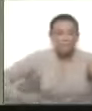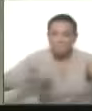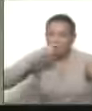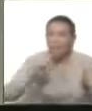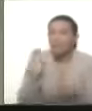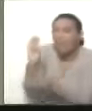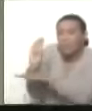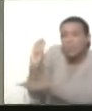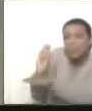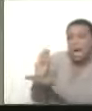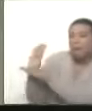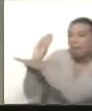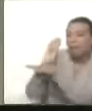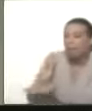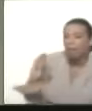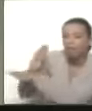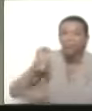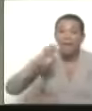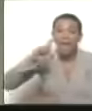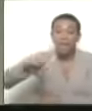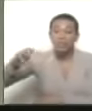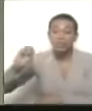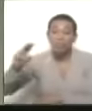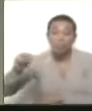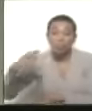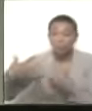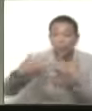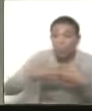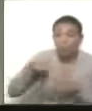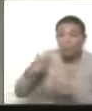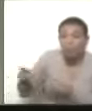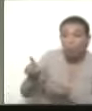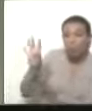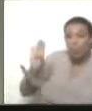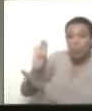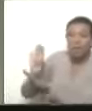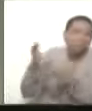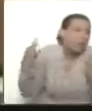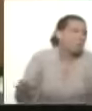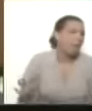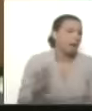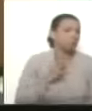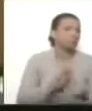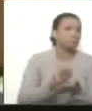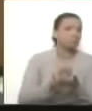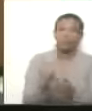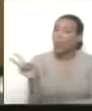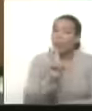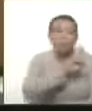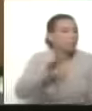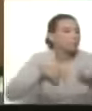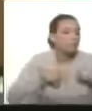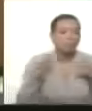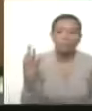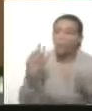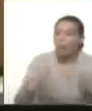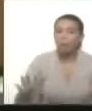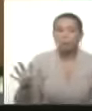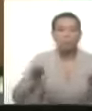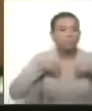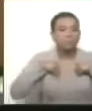amamantado de la exon móvil y del Comando Sur es normal pues no es normal